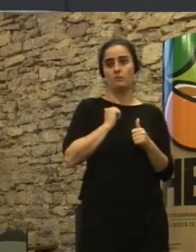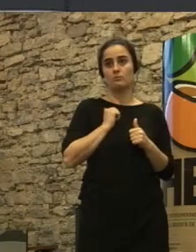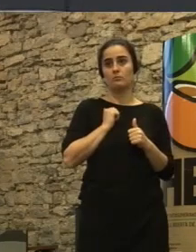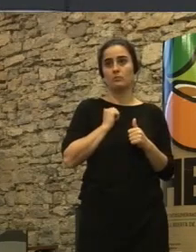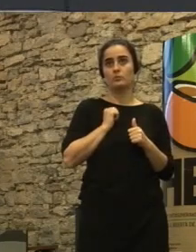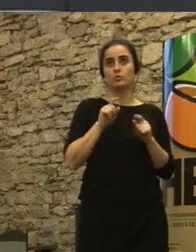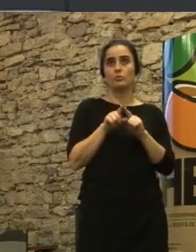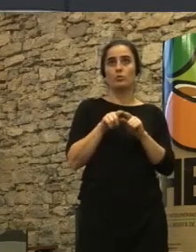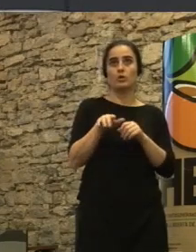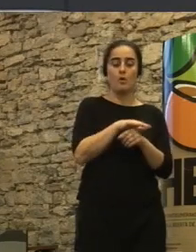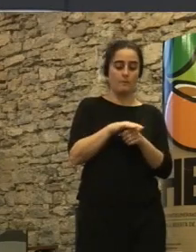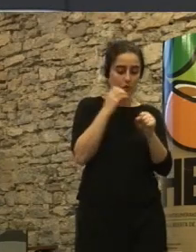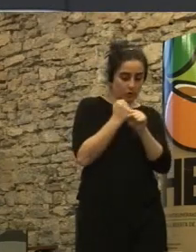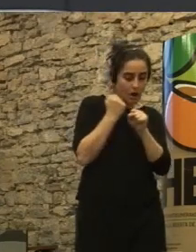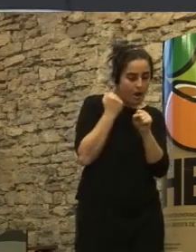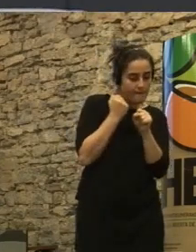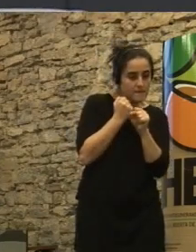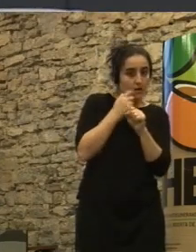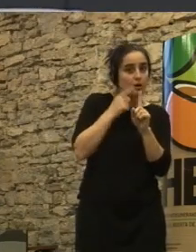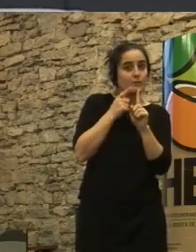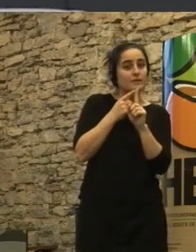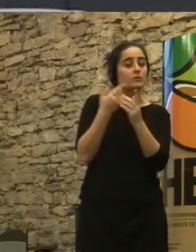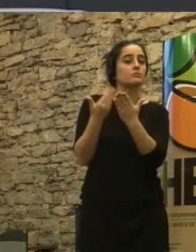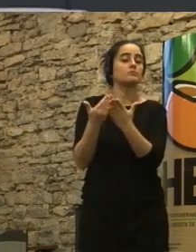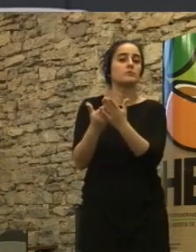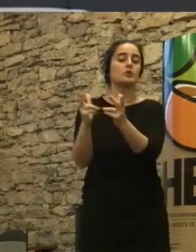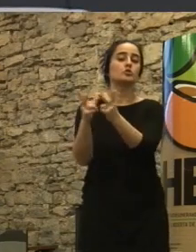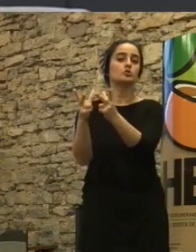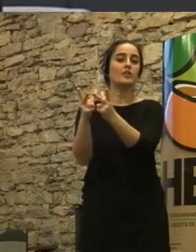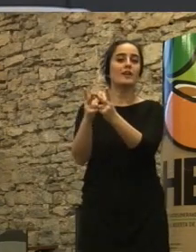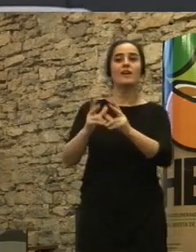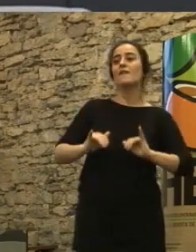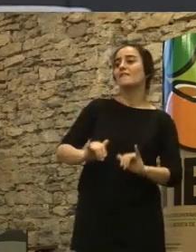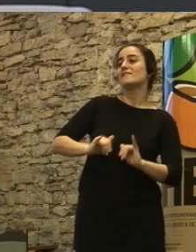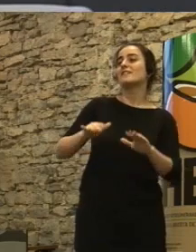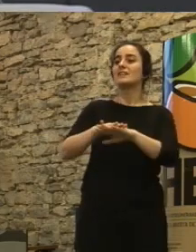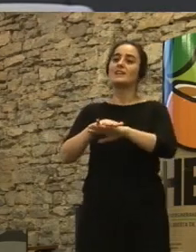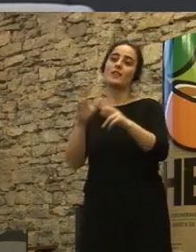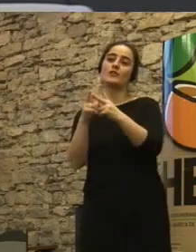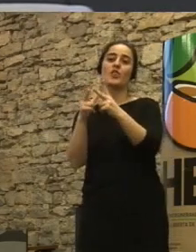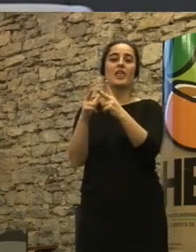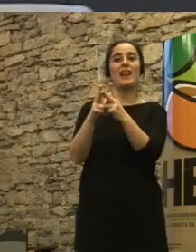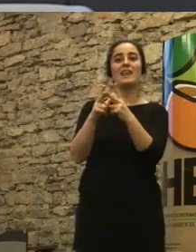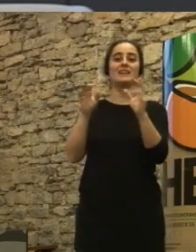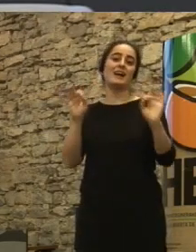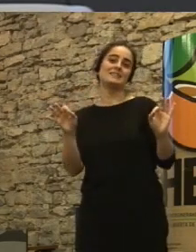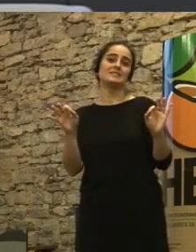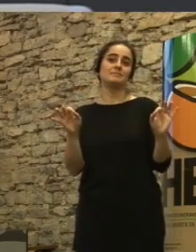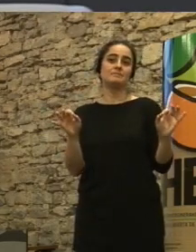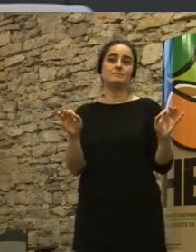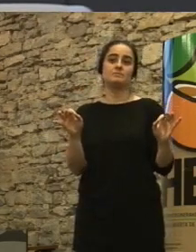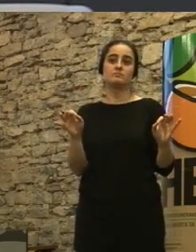un campo de trabajo para demostrar que esta sociedad de fiestas, de redes sociales y de todo,